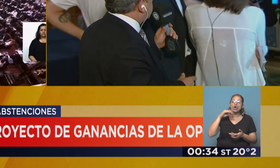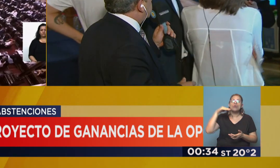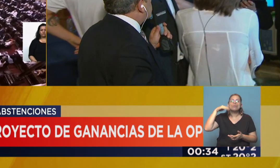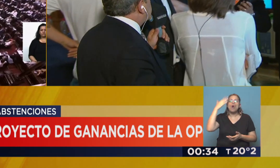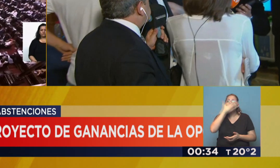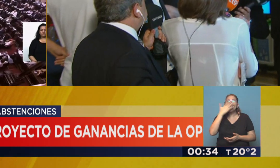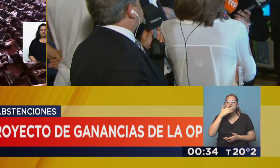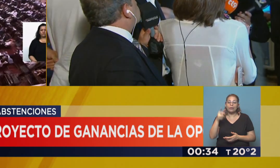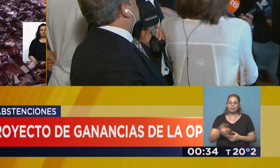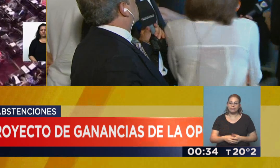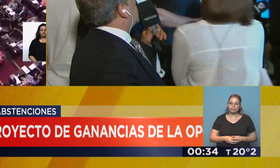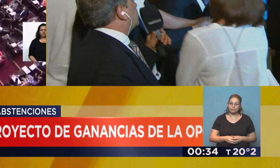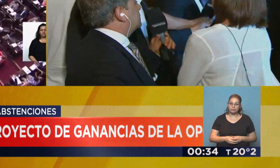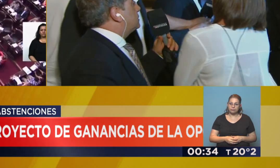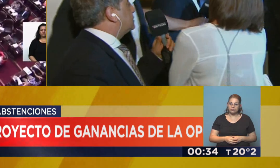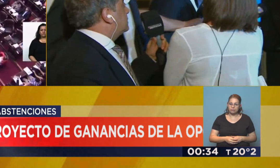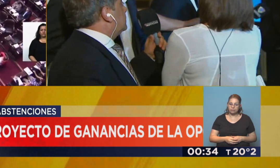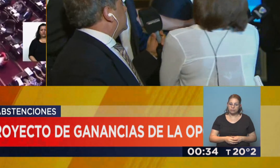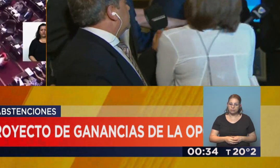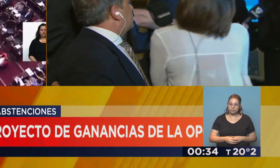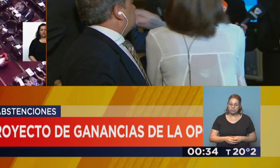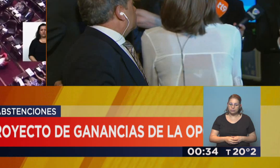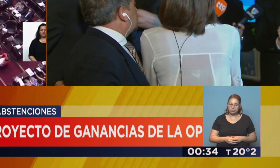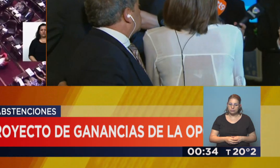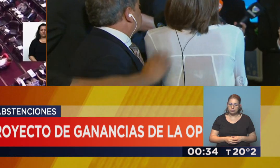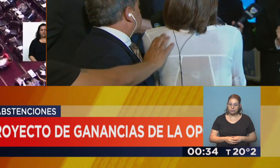aquí está. A ver, un segundito.